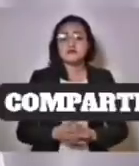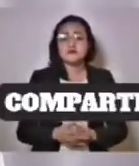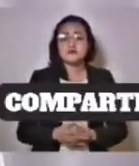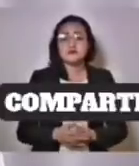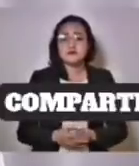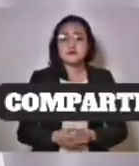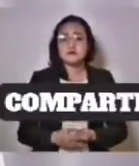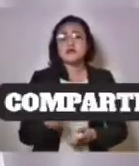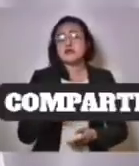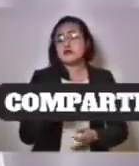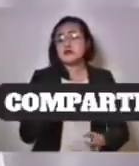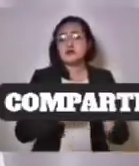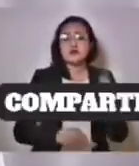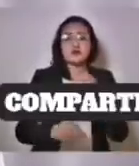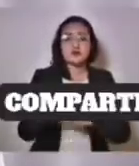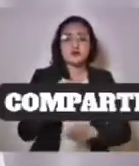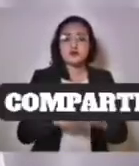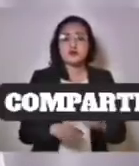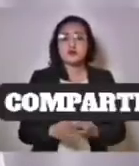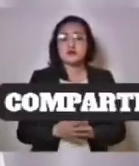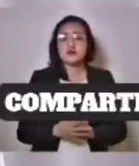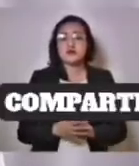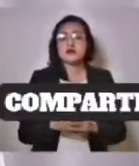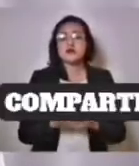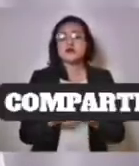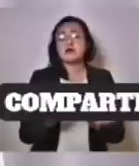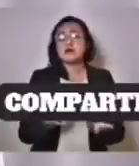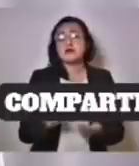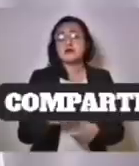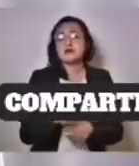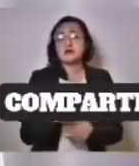Ese es de manera general y, por tanto, secretario, denos...